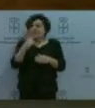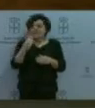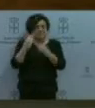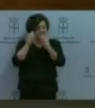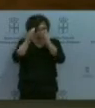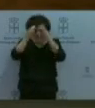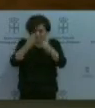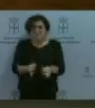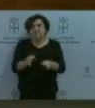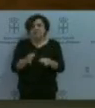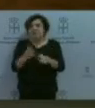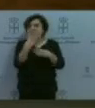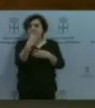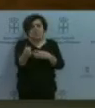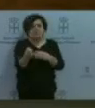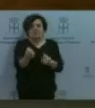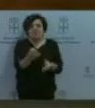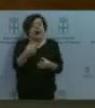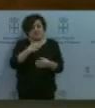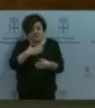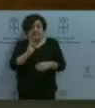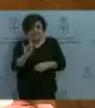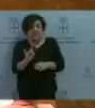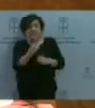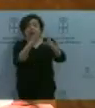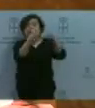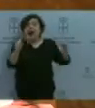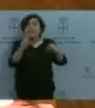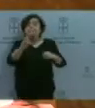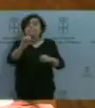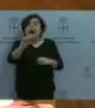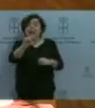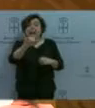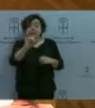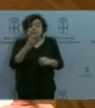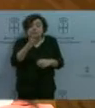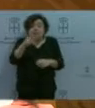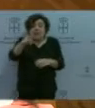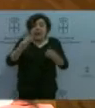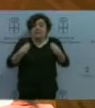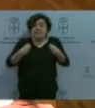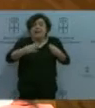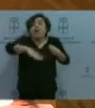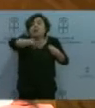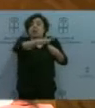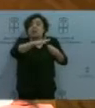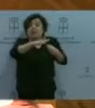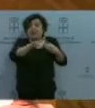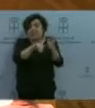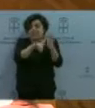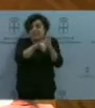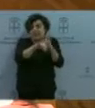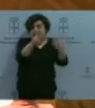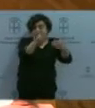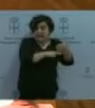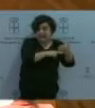compañero en su zona utiliza la fala y no utiliza el asturiano. Entonces, como comprenderá,